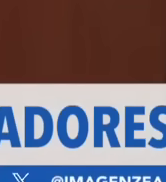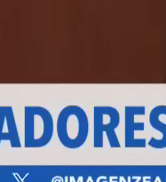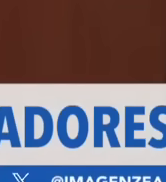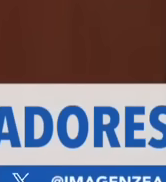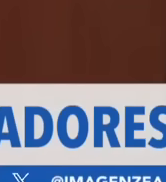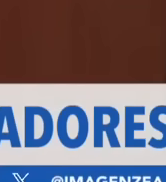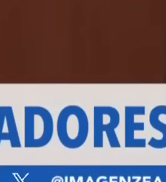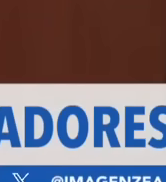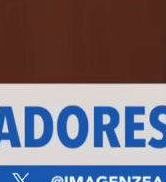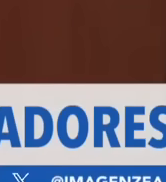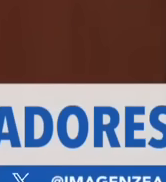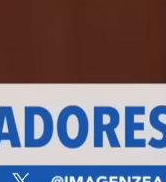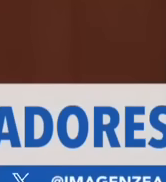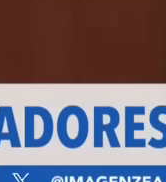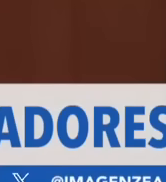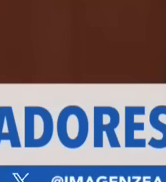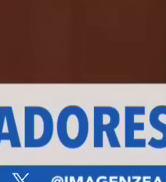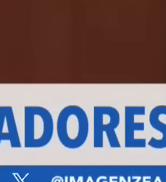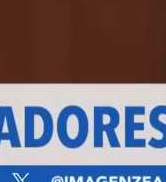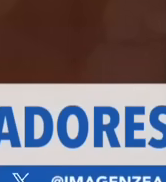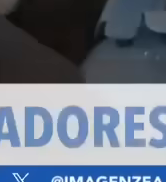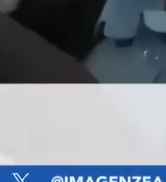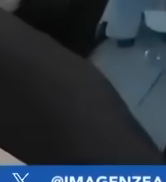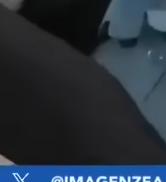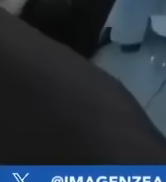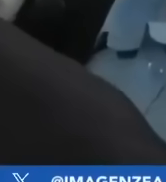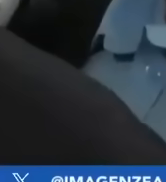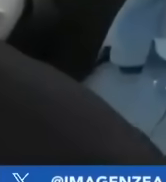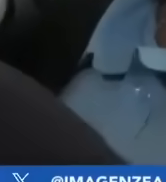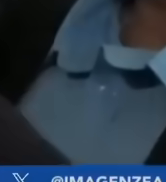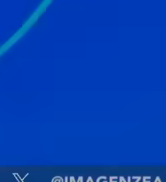recibió en contra de las asignaciones de estas